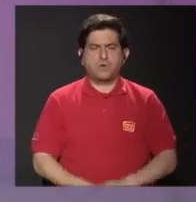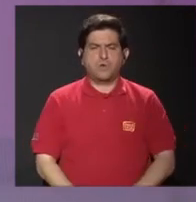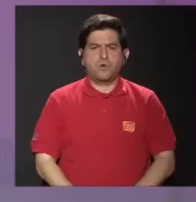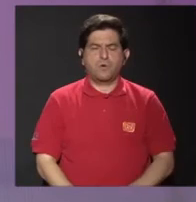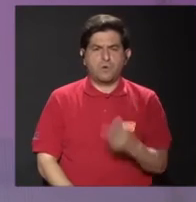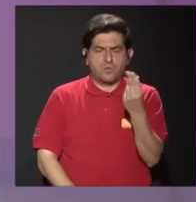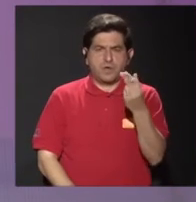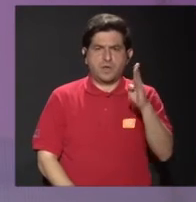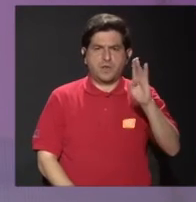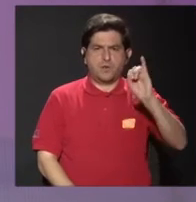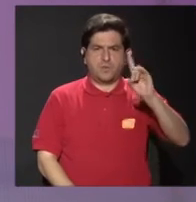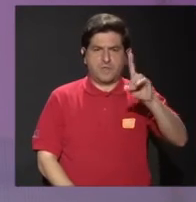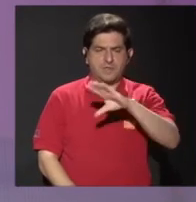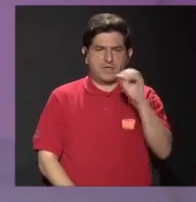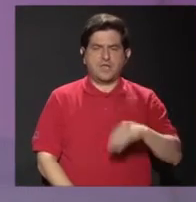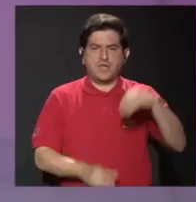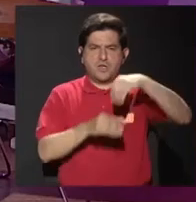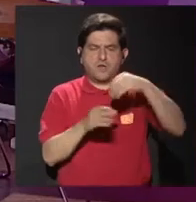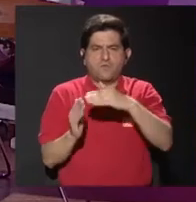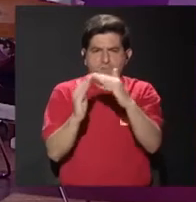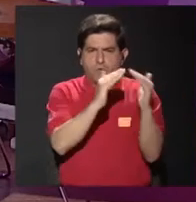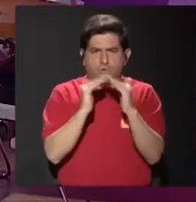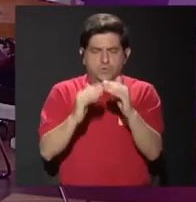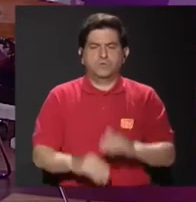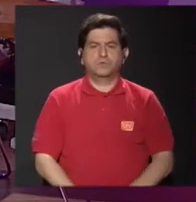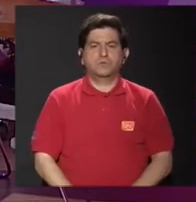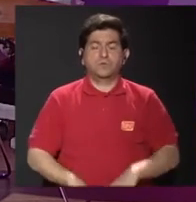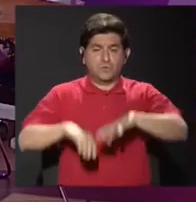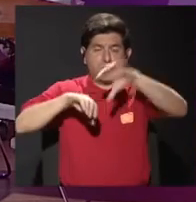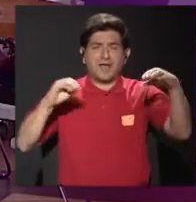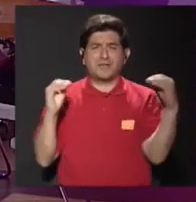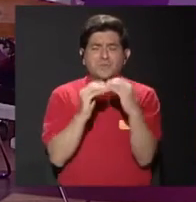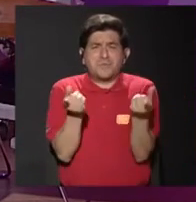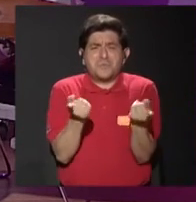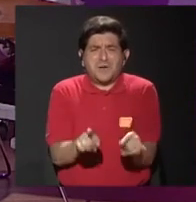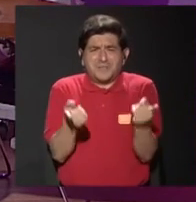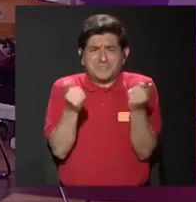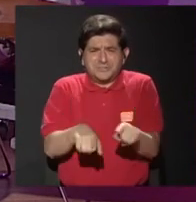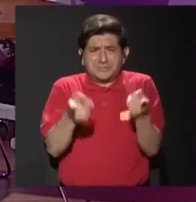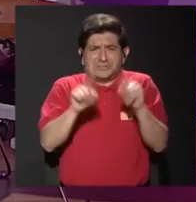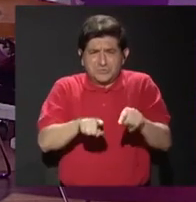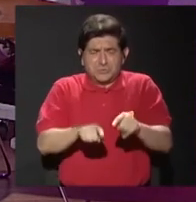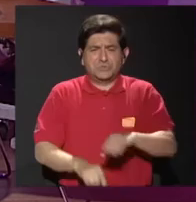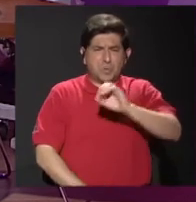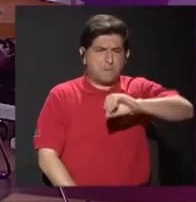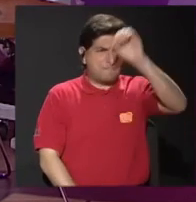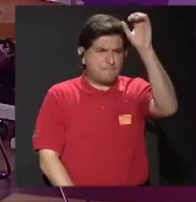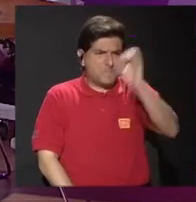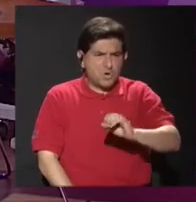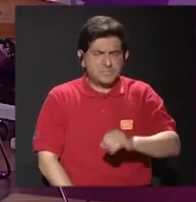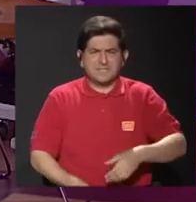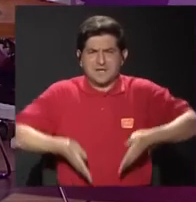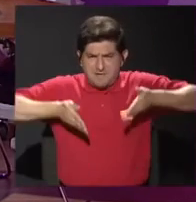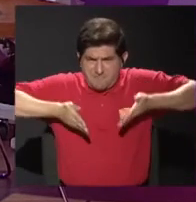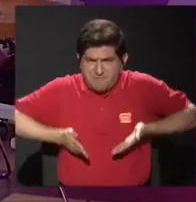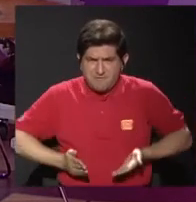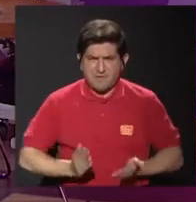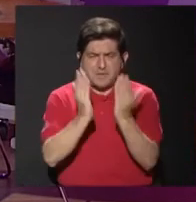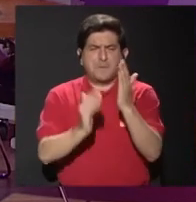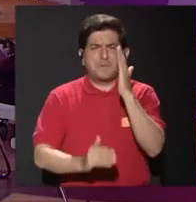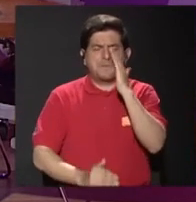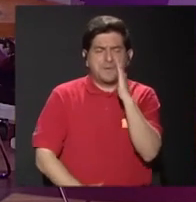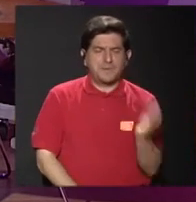del bid y también del fondo de población en los cantones de mayor incidencia en tasa de natalidad de